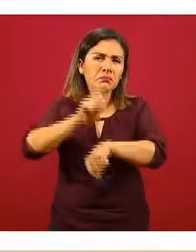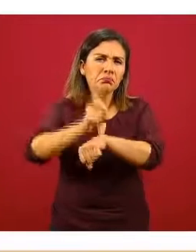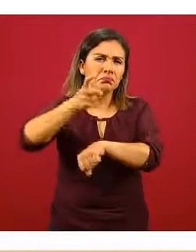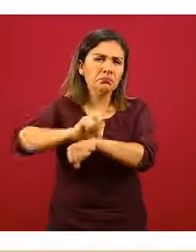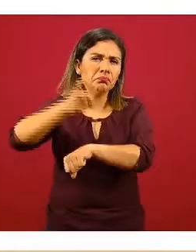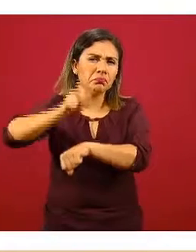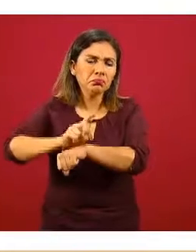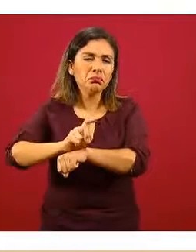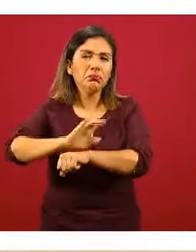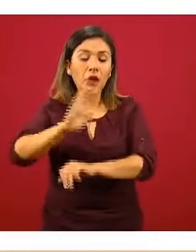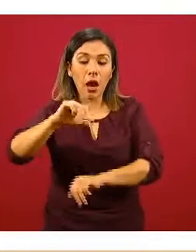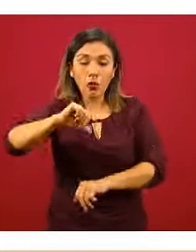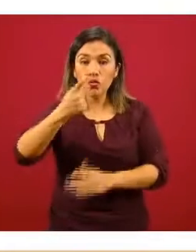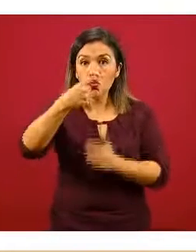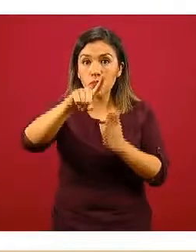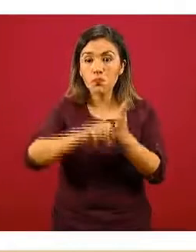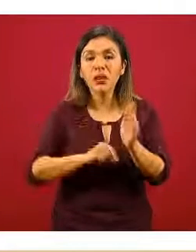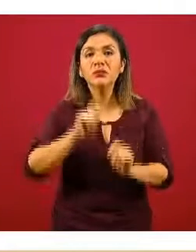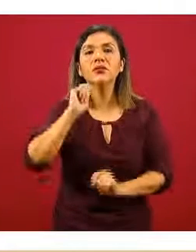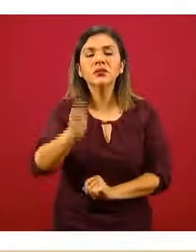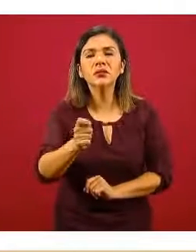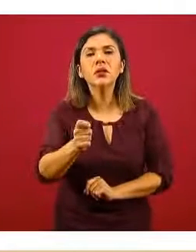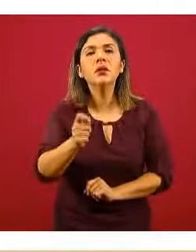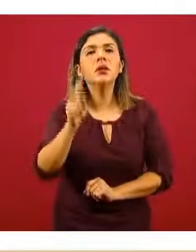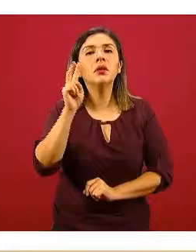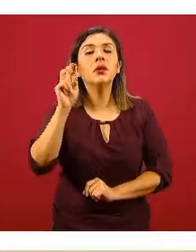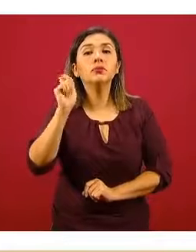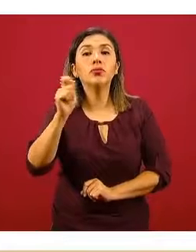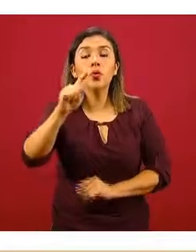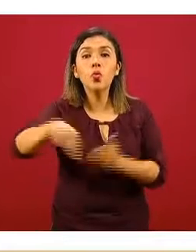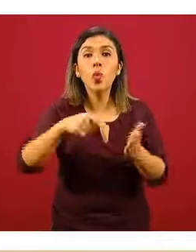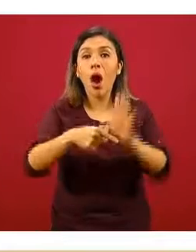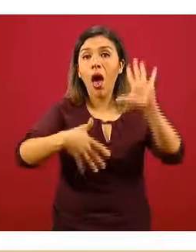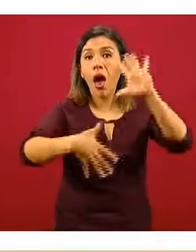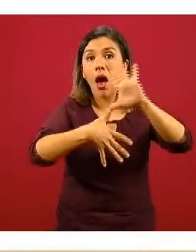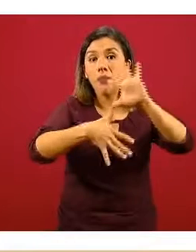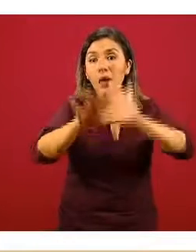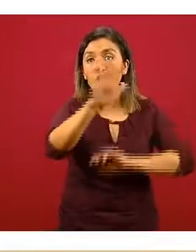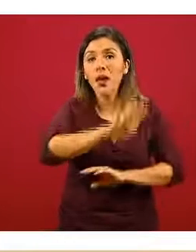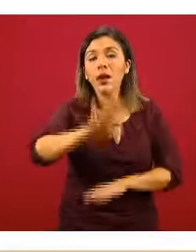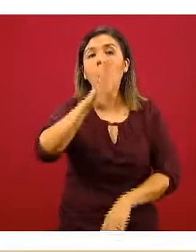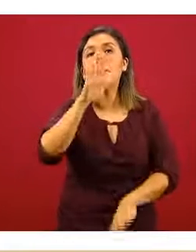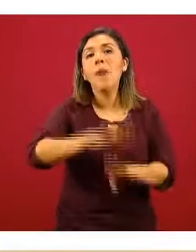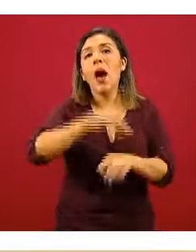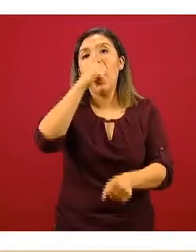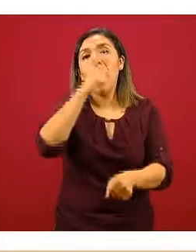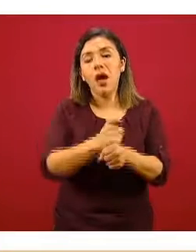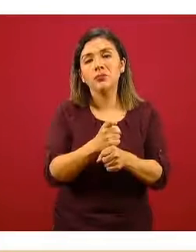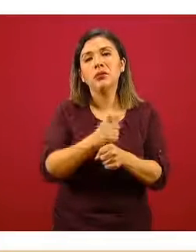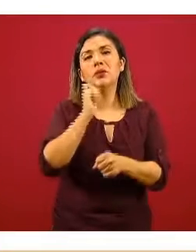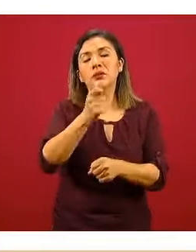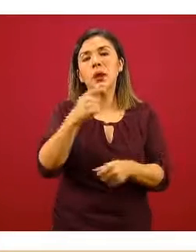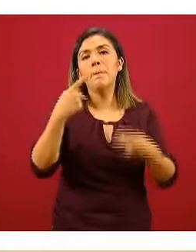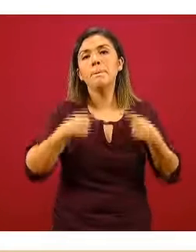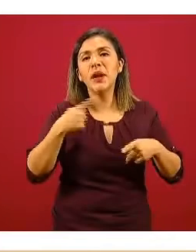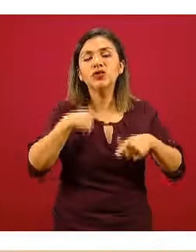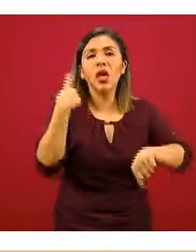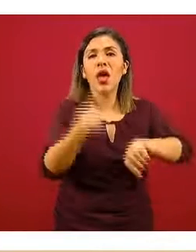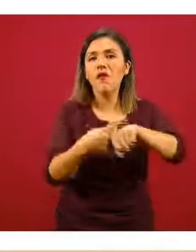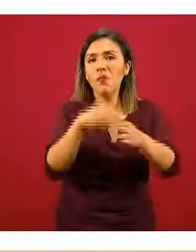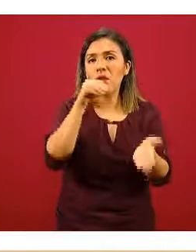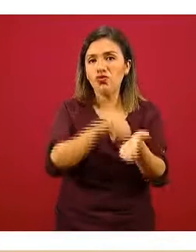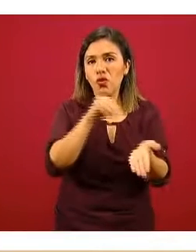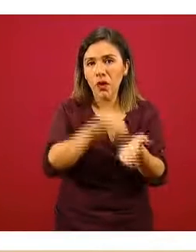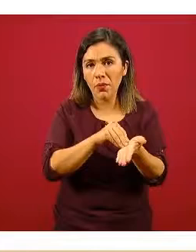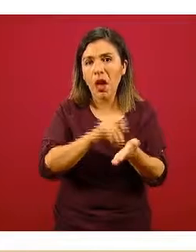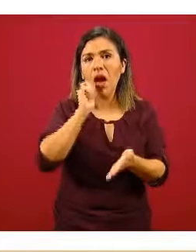prácticamente, vamos a cumplir el mes, en el cual la región de las Américas es la que concentra la mayoría de los casos activos, es